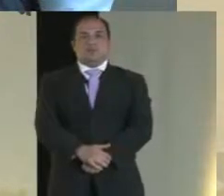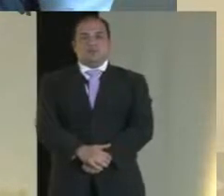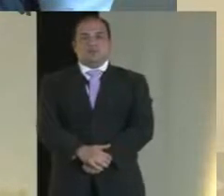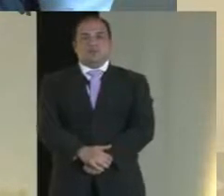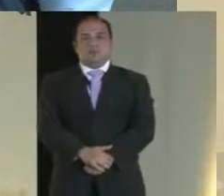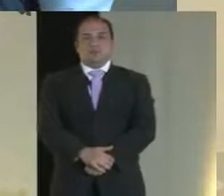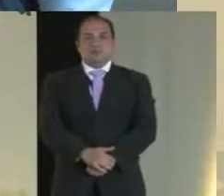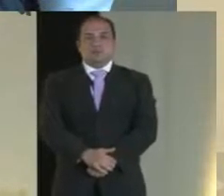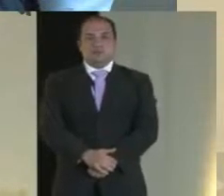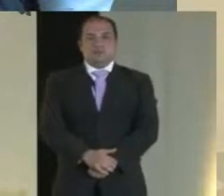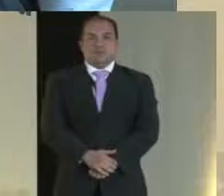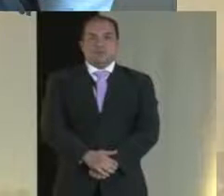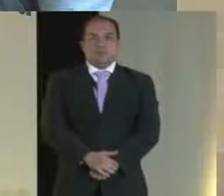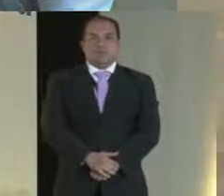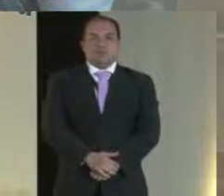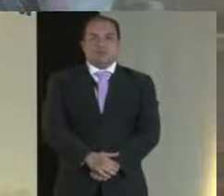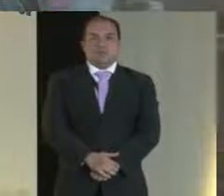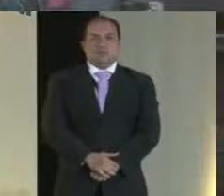Bravo.